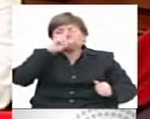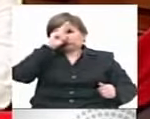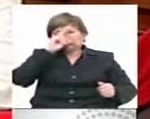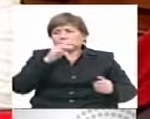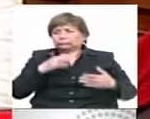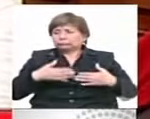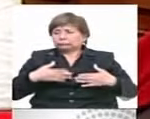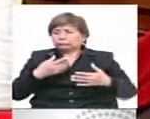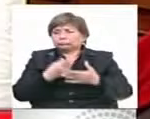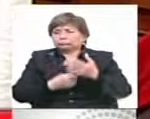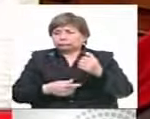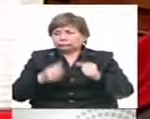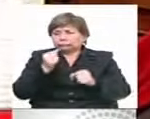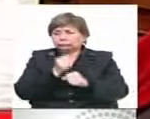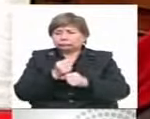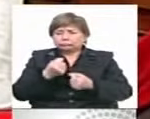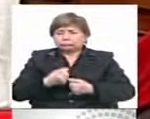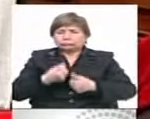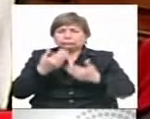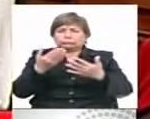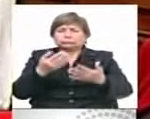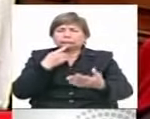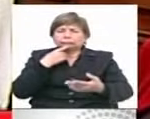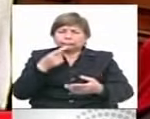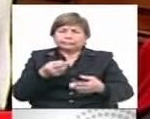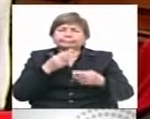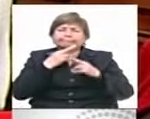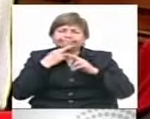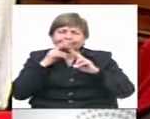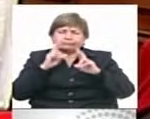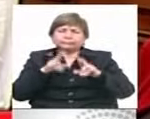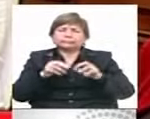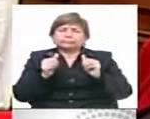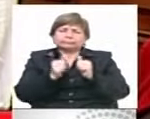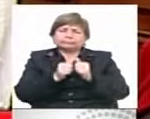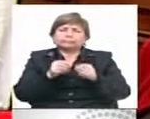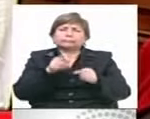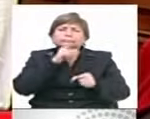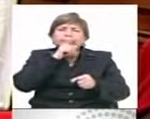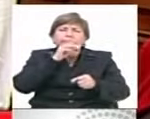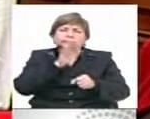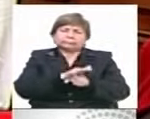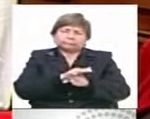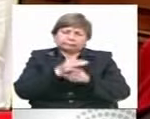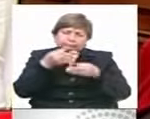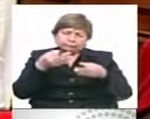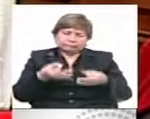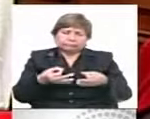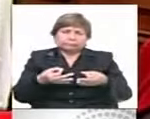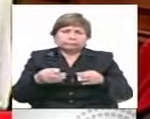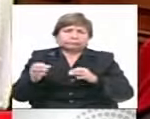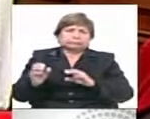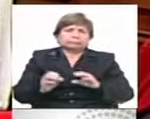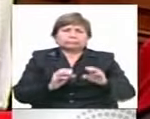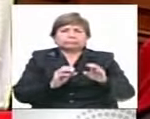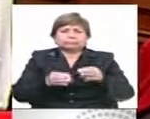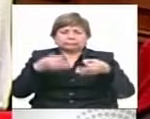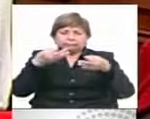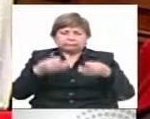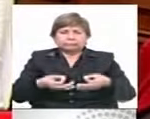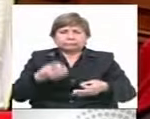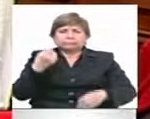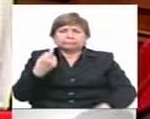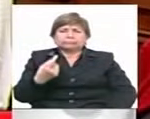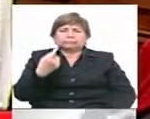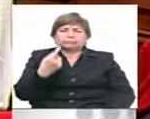que la confianza que hoy otorgamos sea respondido con el cumplimiento de compromisos mediante acciones concretas de cada